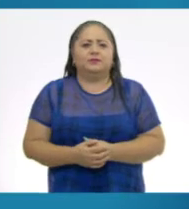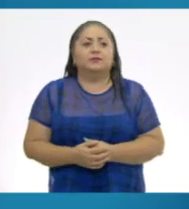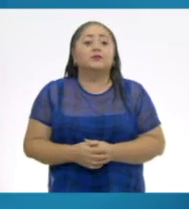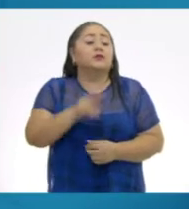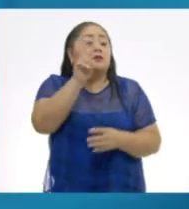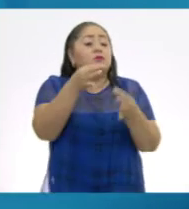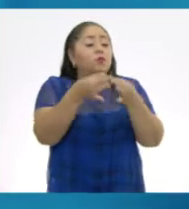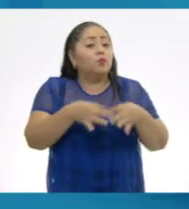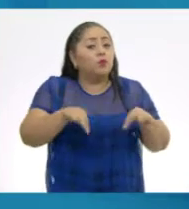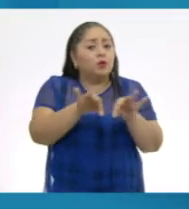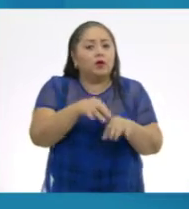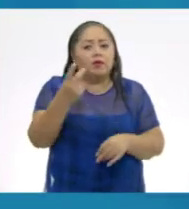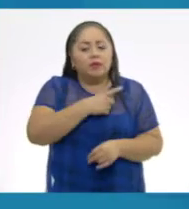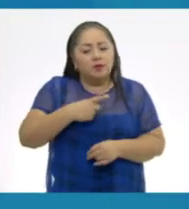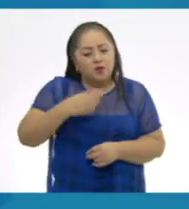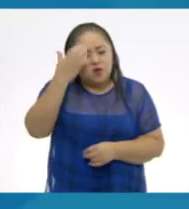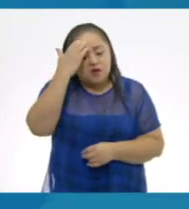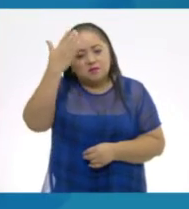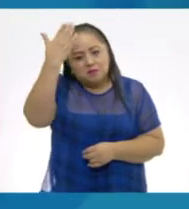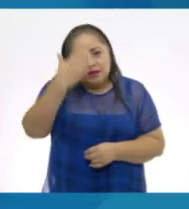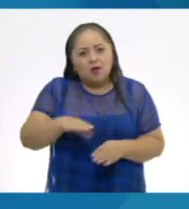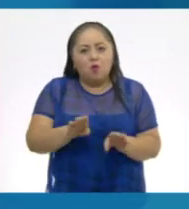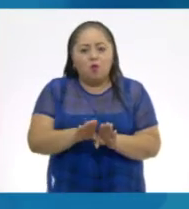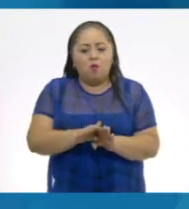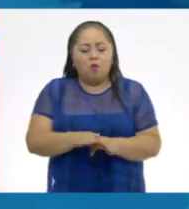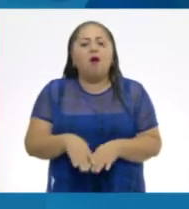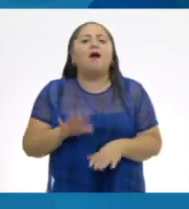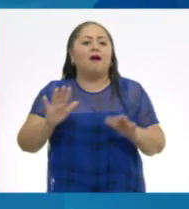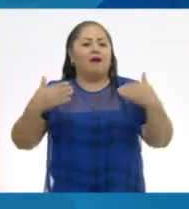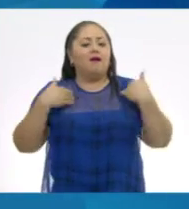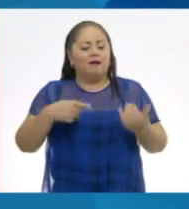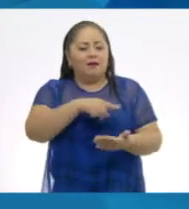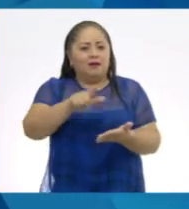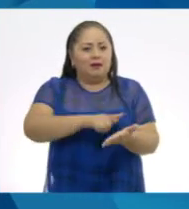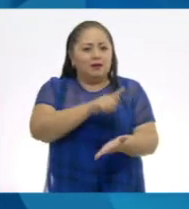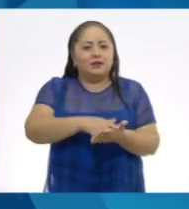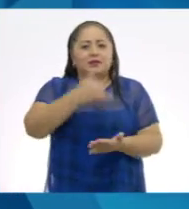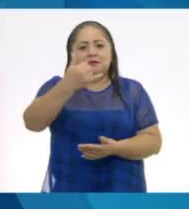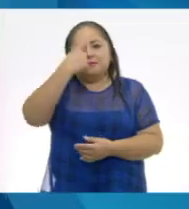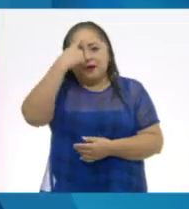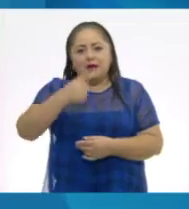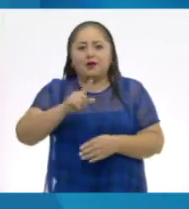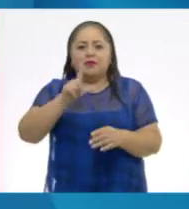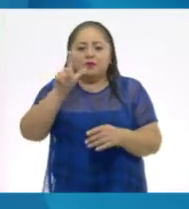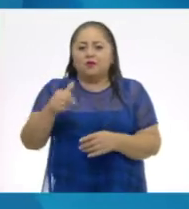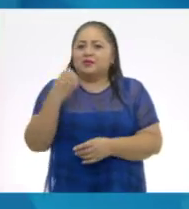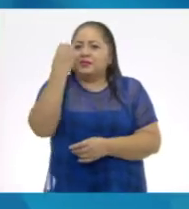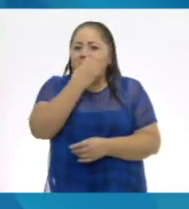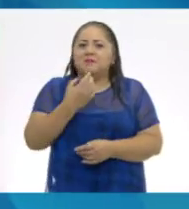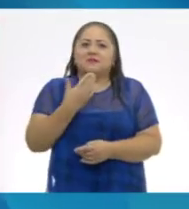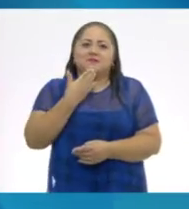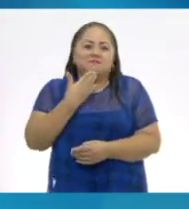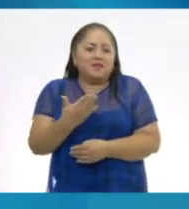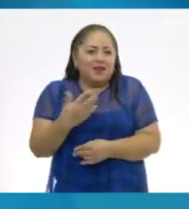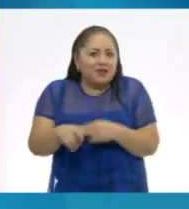Es importante que los conozcamos para saber cómo ejercerlos. Y para que nos vaya bien en el examen.